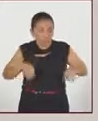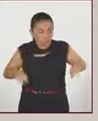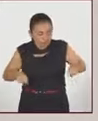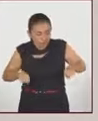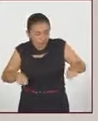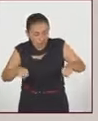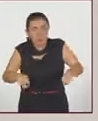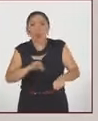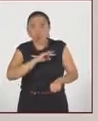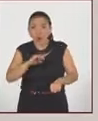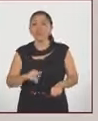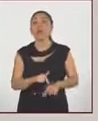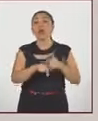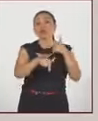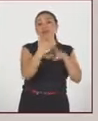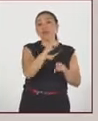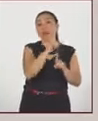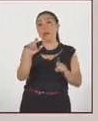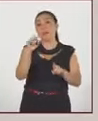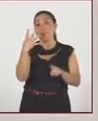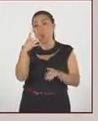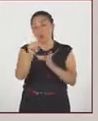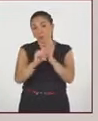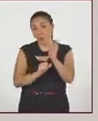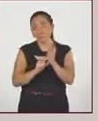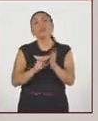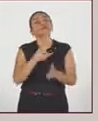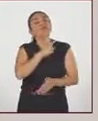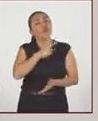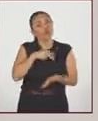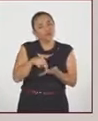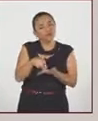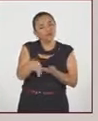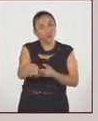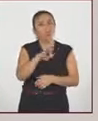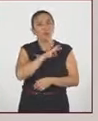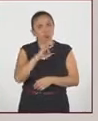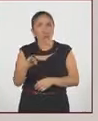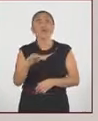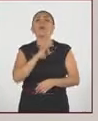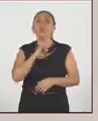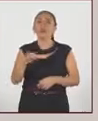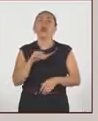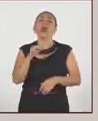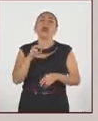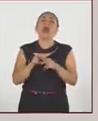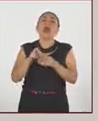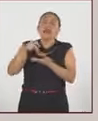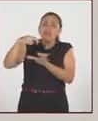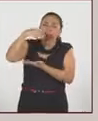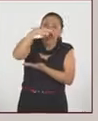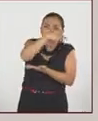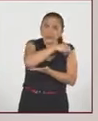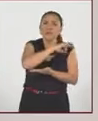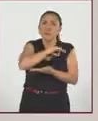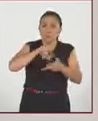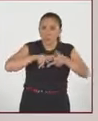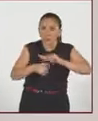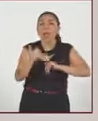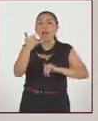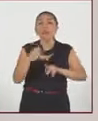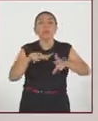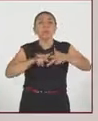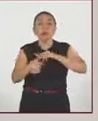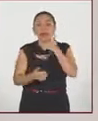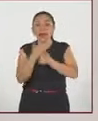los 12 a los 24 meses ya la marcha se hace independiente, es capaz de subir y bajar escaleras y comienza una carrera